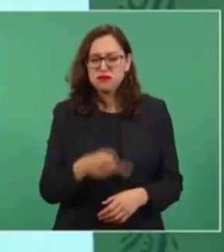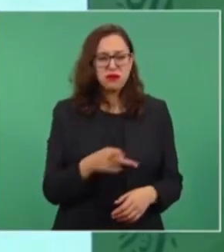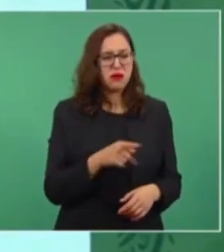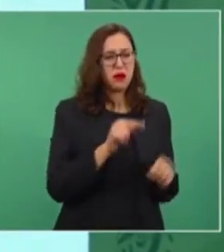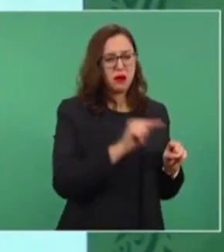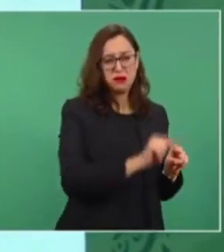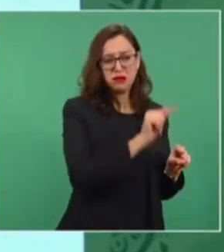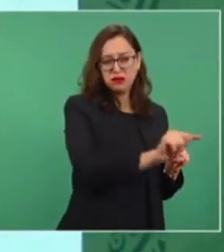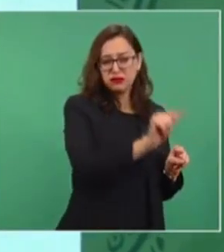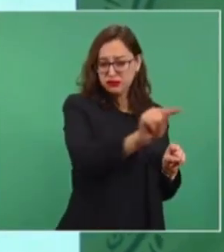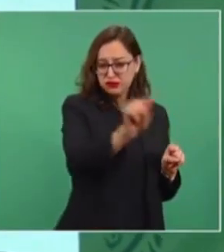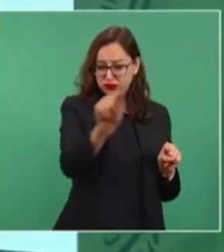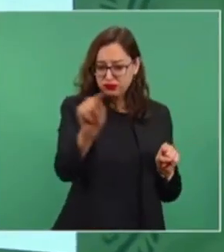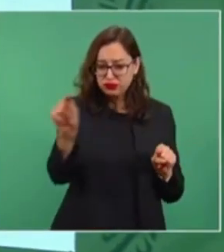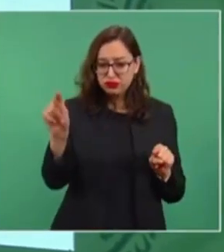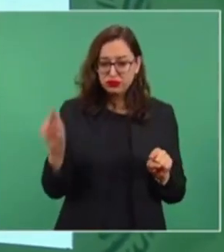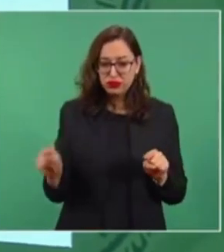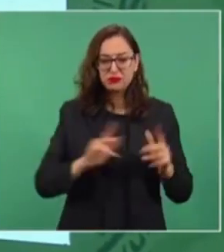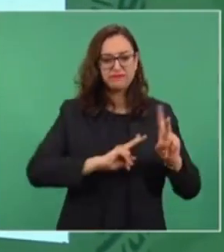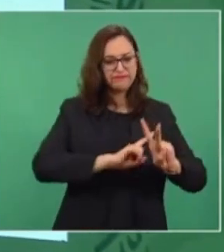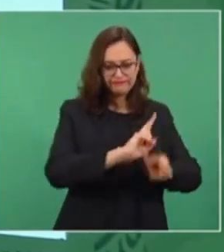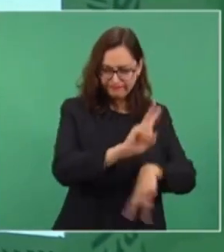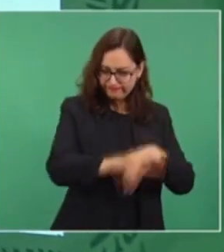están haciendo